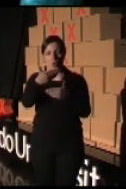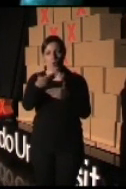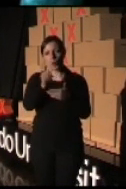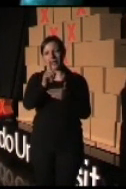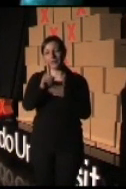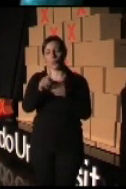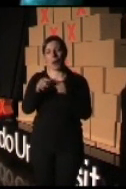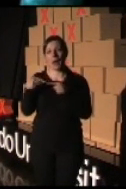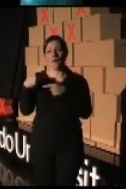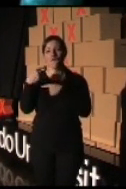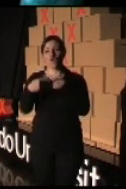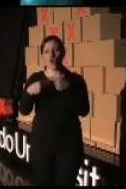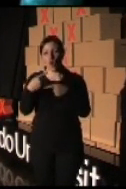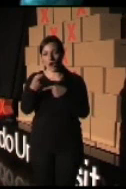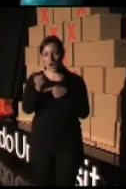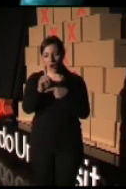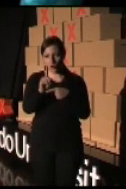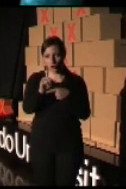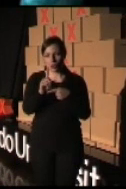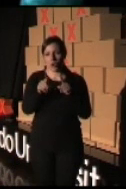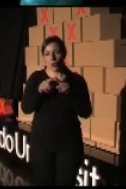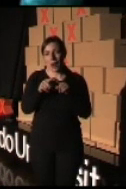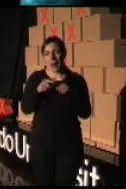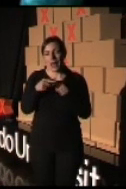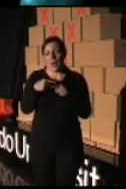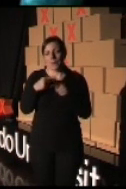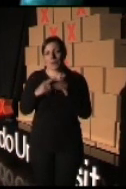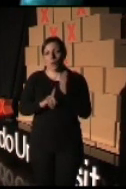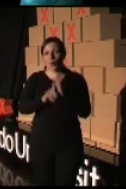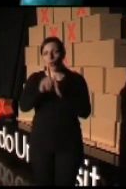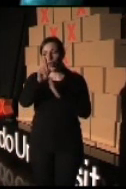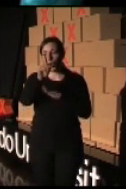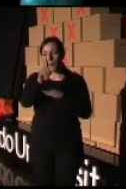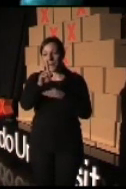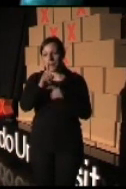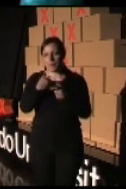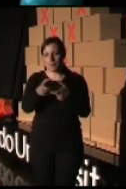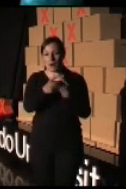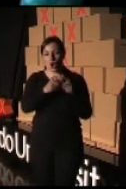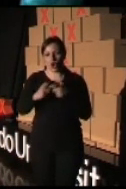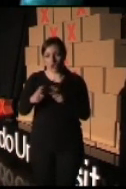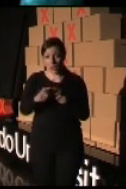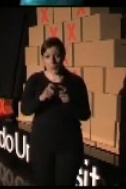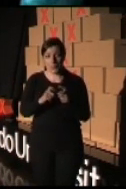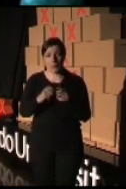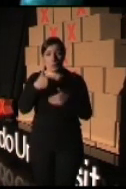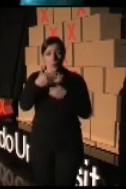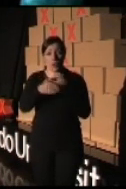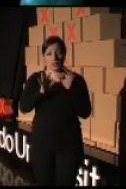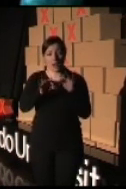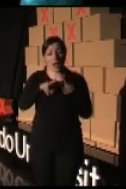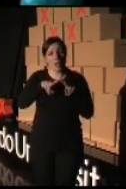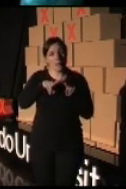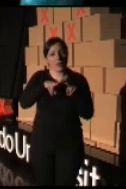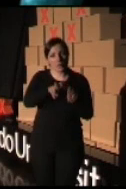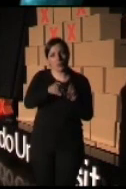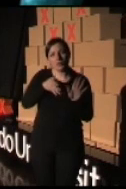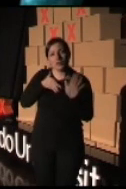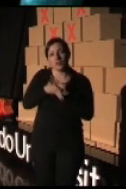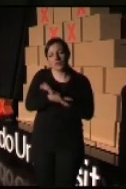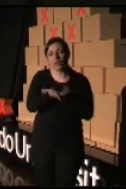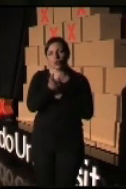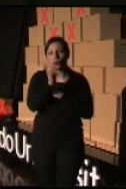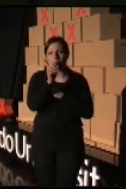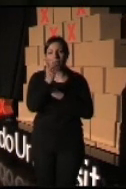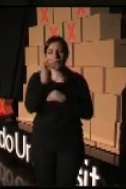conocemos, pero sí la evolución prebiótica. Y esa evolución al principio consistió, pues, simplemente en